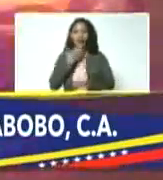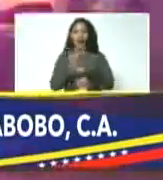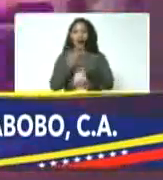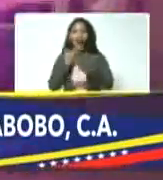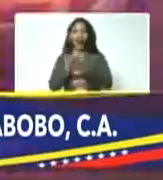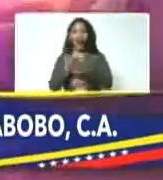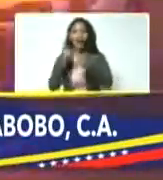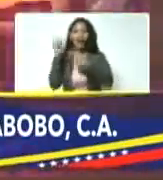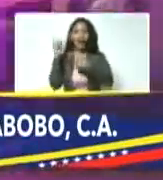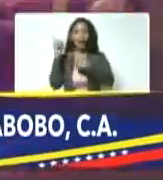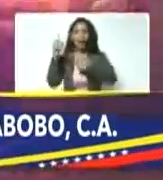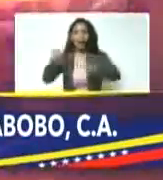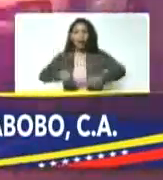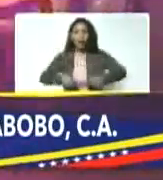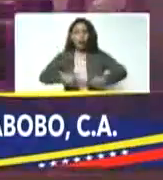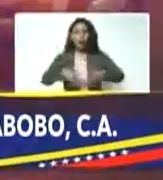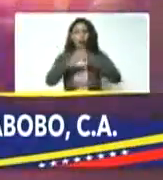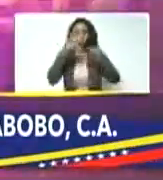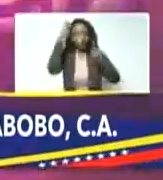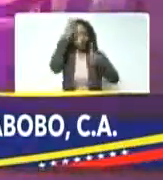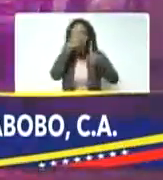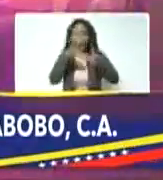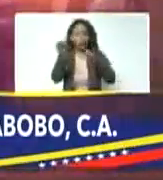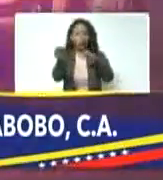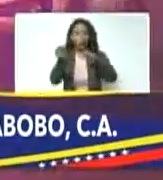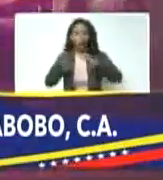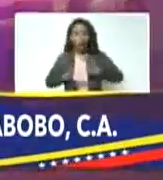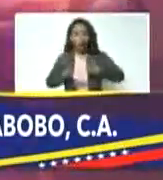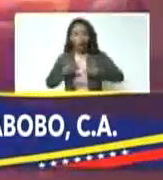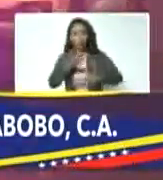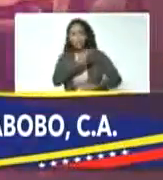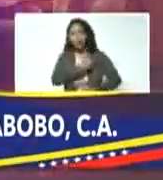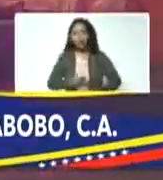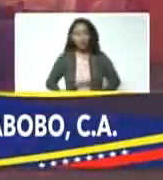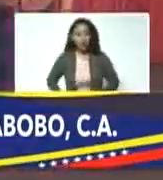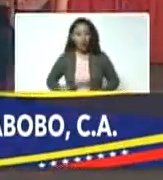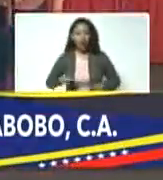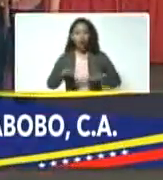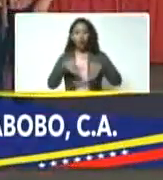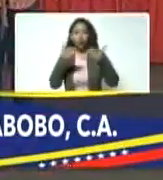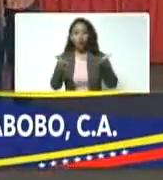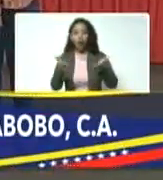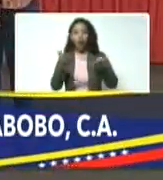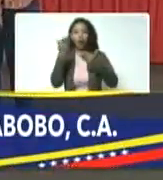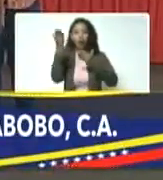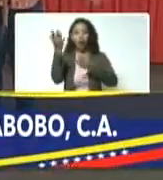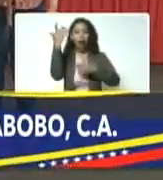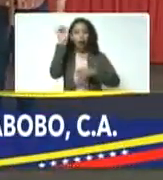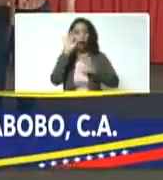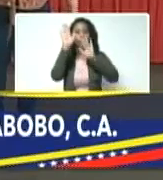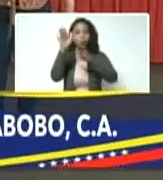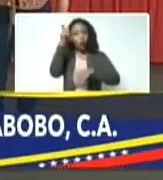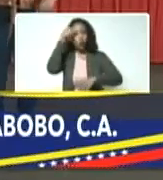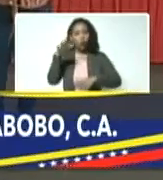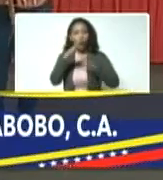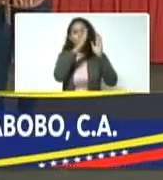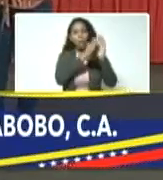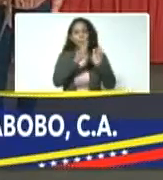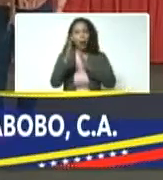ese esfuerzo y todas las orientaciones que usted nos ha emanado, presidente, y en el cual cuente usted con este pueblo